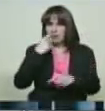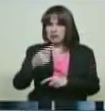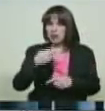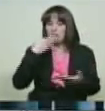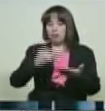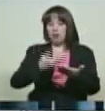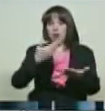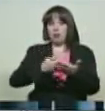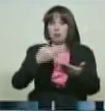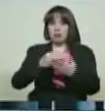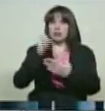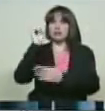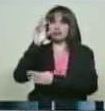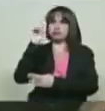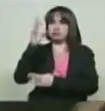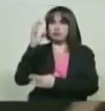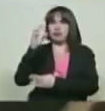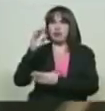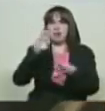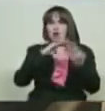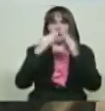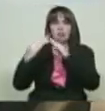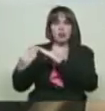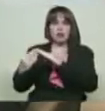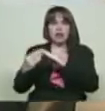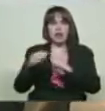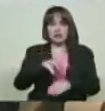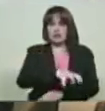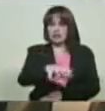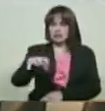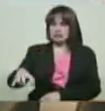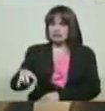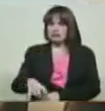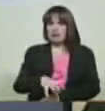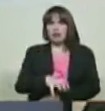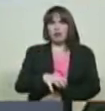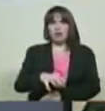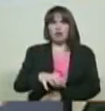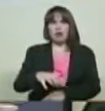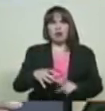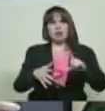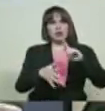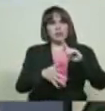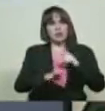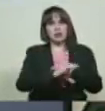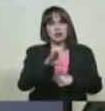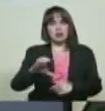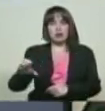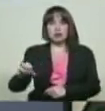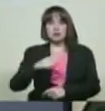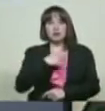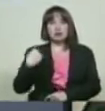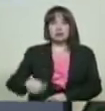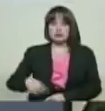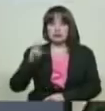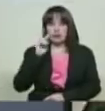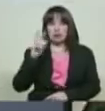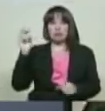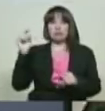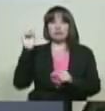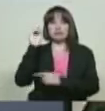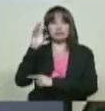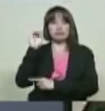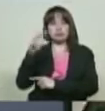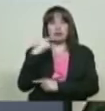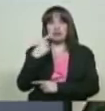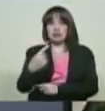una cumbre de la Comunidad de Estados Latinoamericanos y Caribeños, CELAT, en China. reiteró su política de paz y aseguró estar